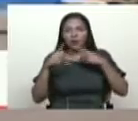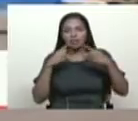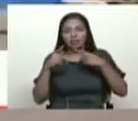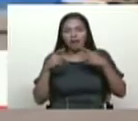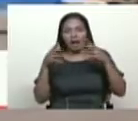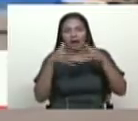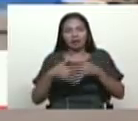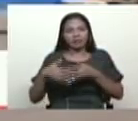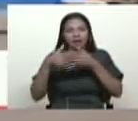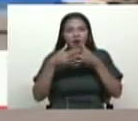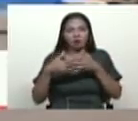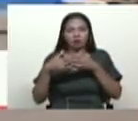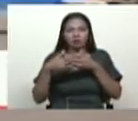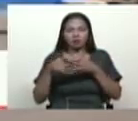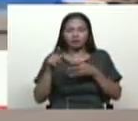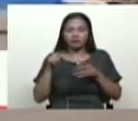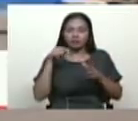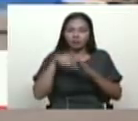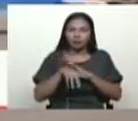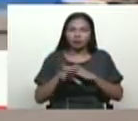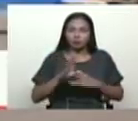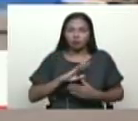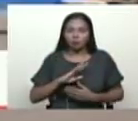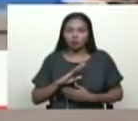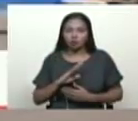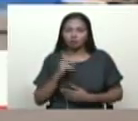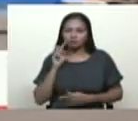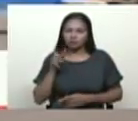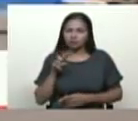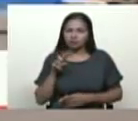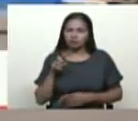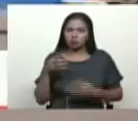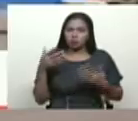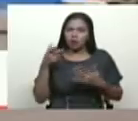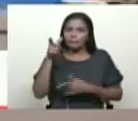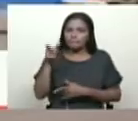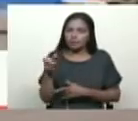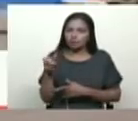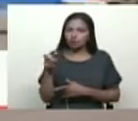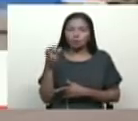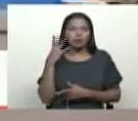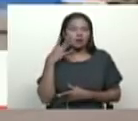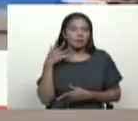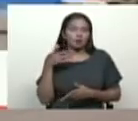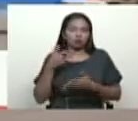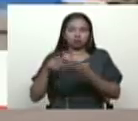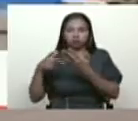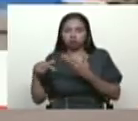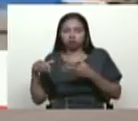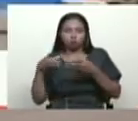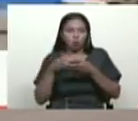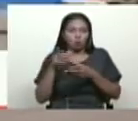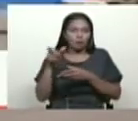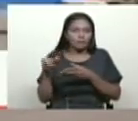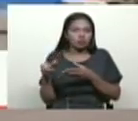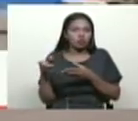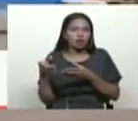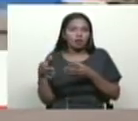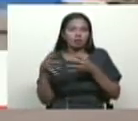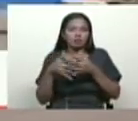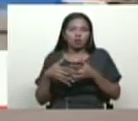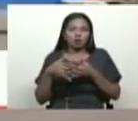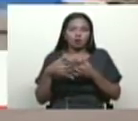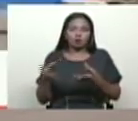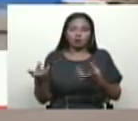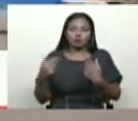Unidos, a través del lobby. Quiere decir que un funcionario como John Bolton o el vicepresidente Mike Pence